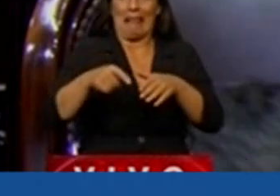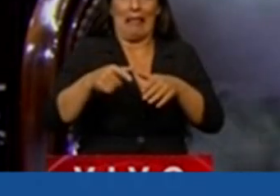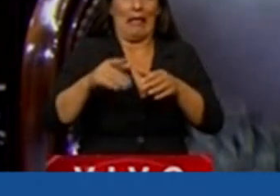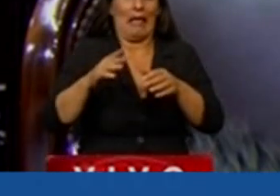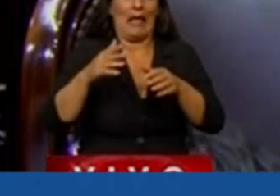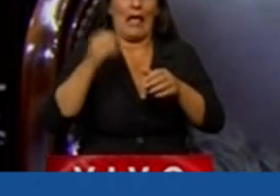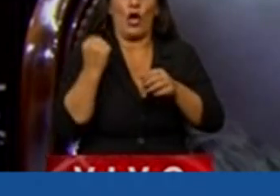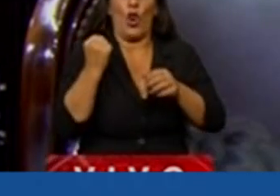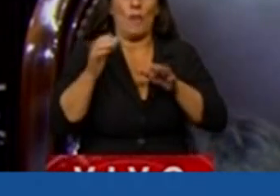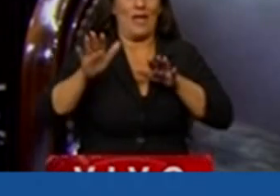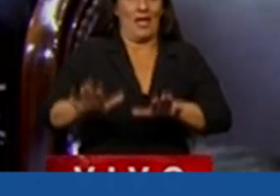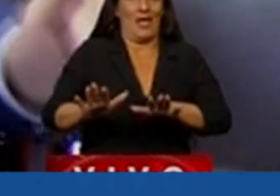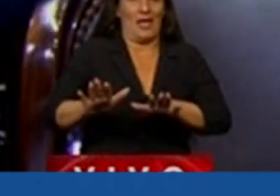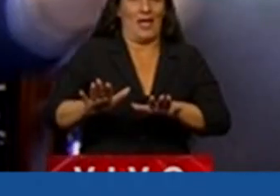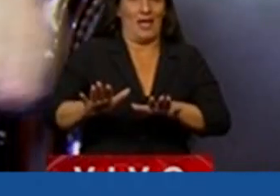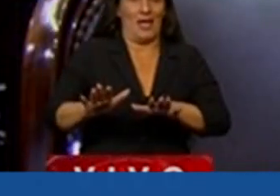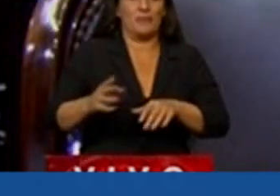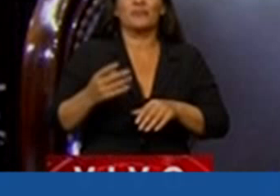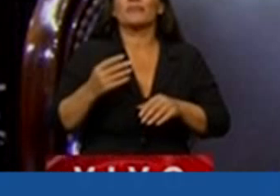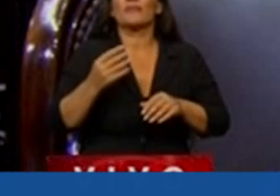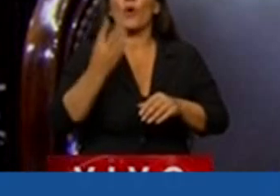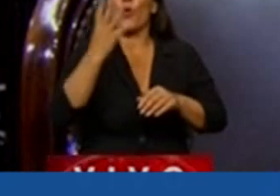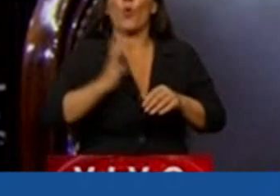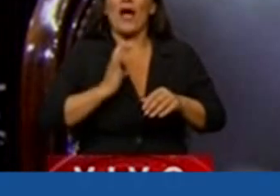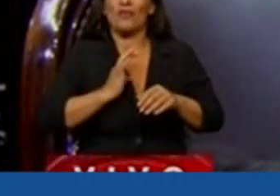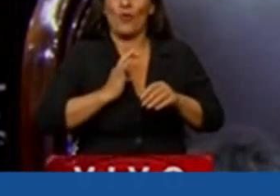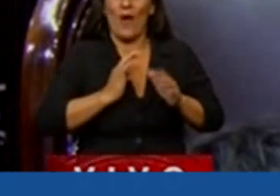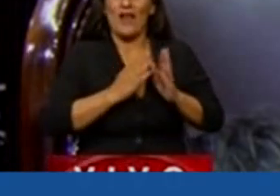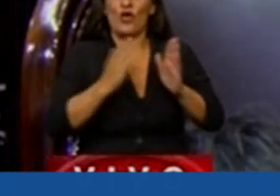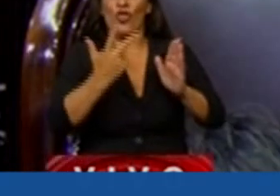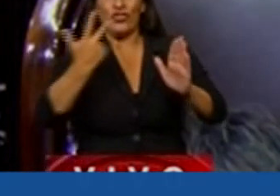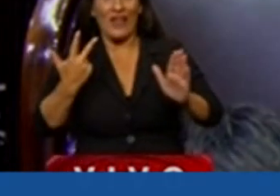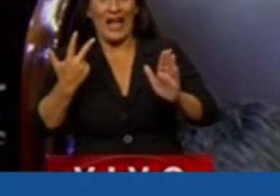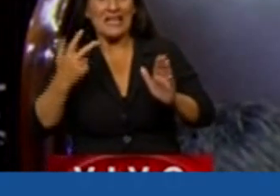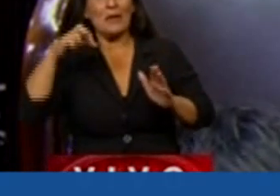generó 3 de 4 años de caída del Producto Bruto Interno,